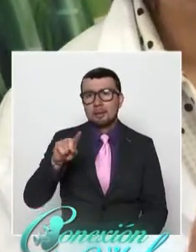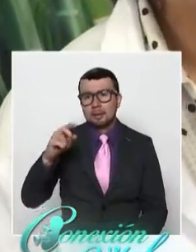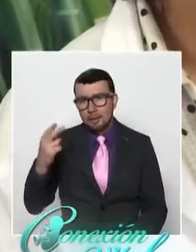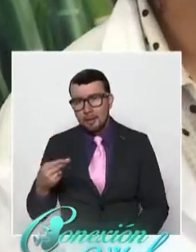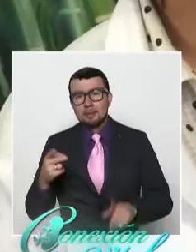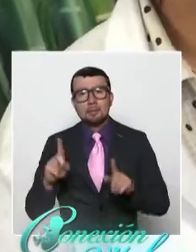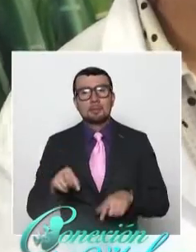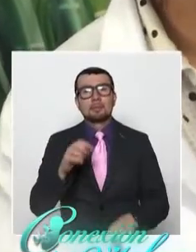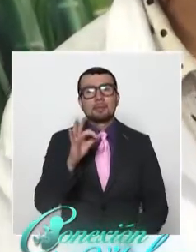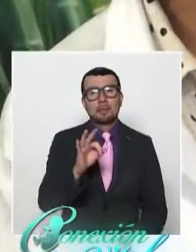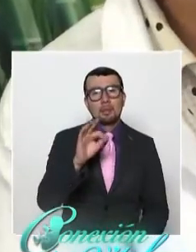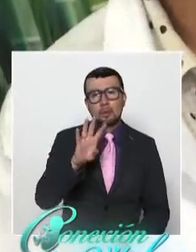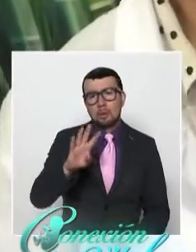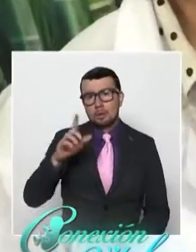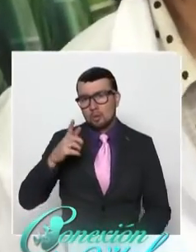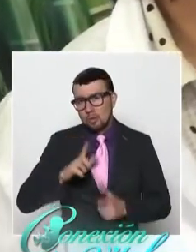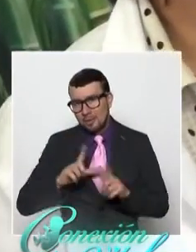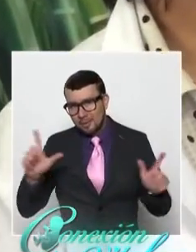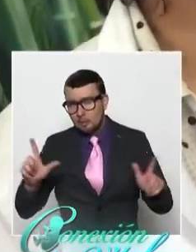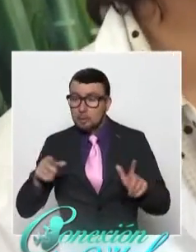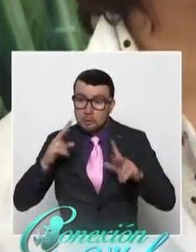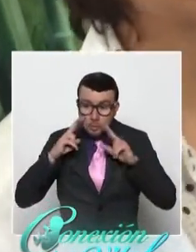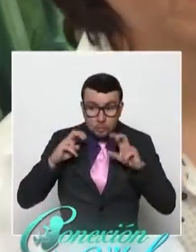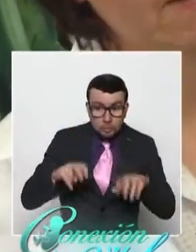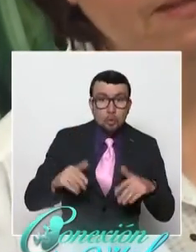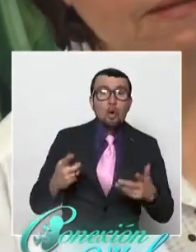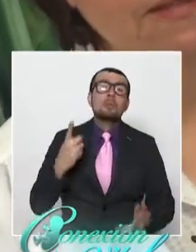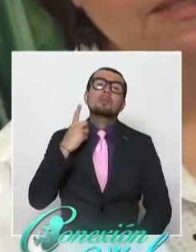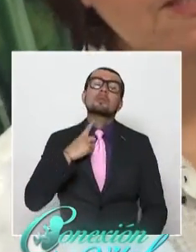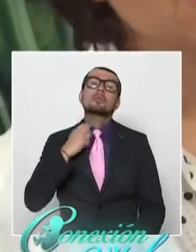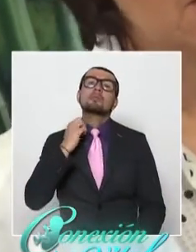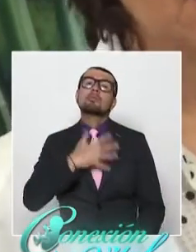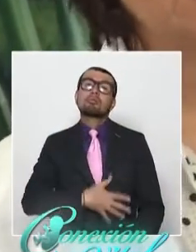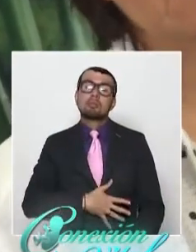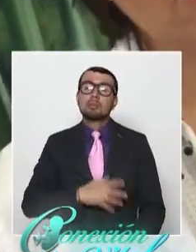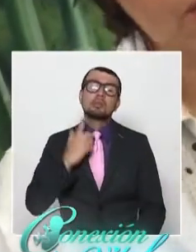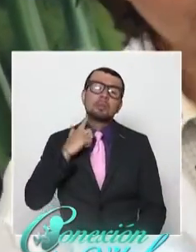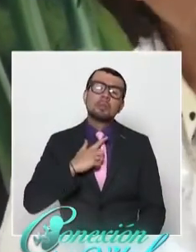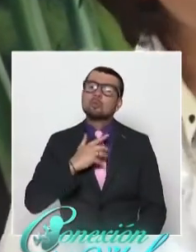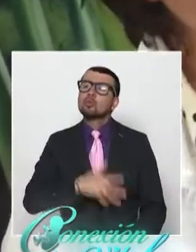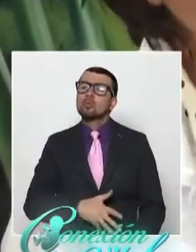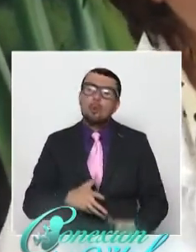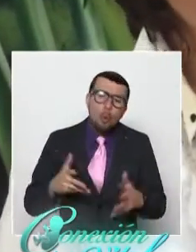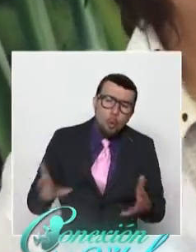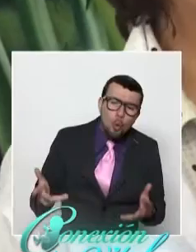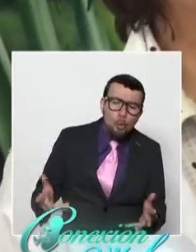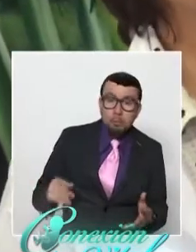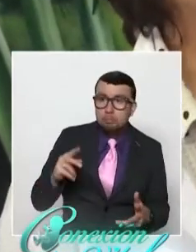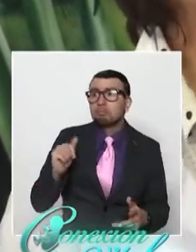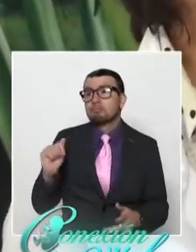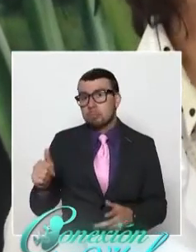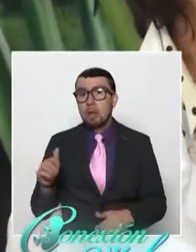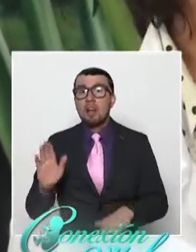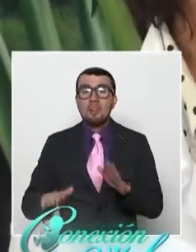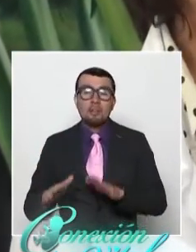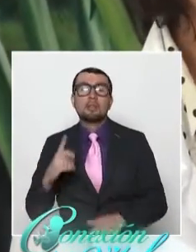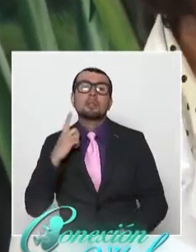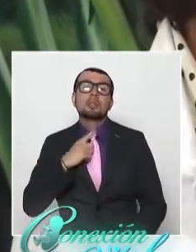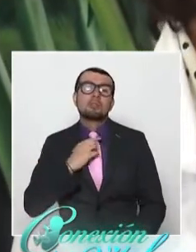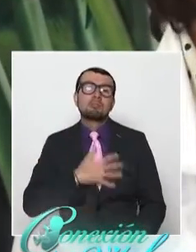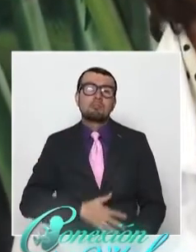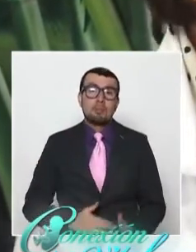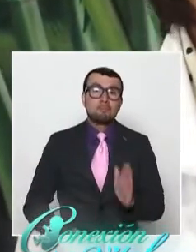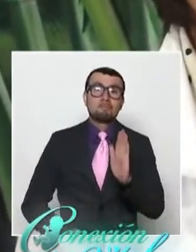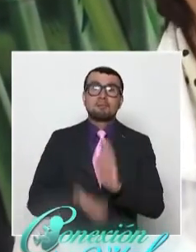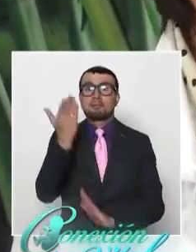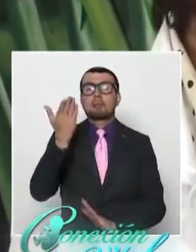libre, porque es muy importante mirar cómo están funcionando estas dos partes. La tiroides, porque ellos hacen hipotiroidismo con mucha